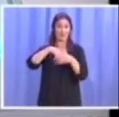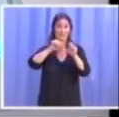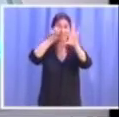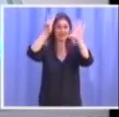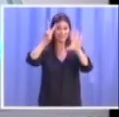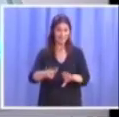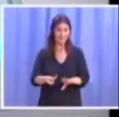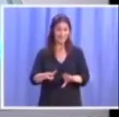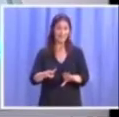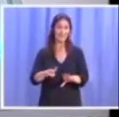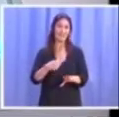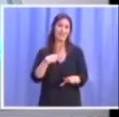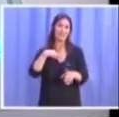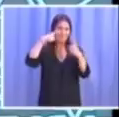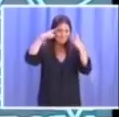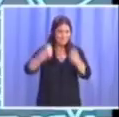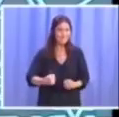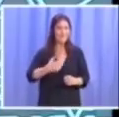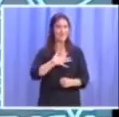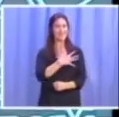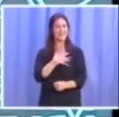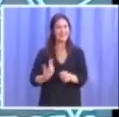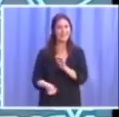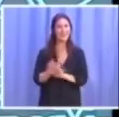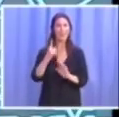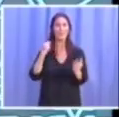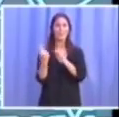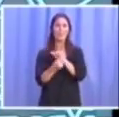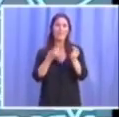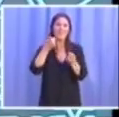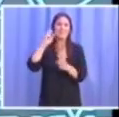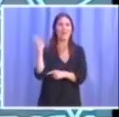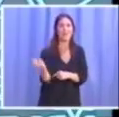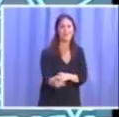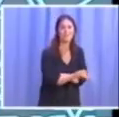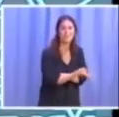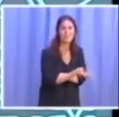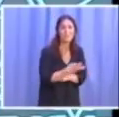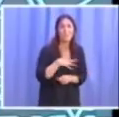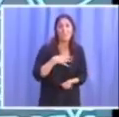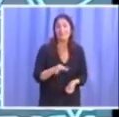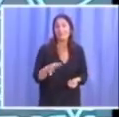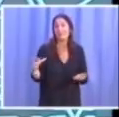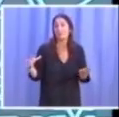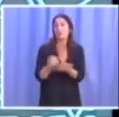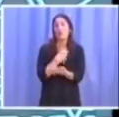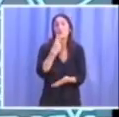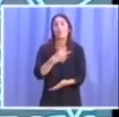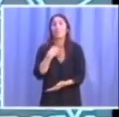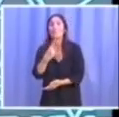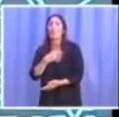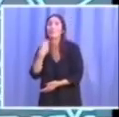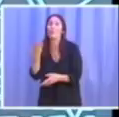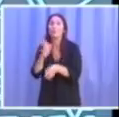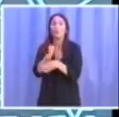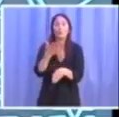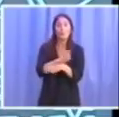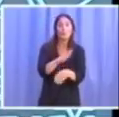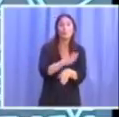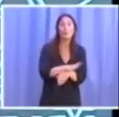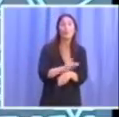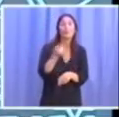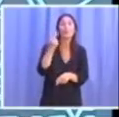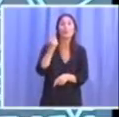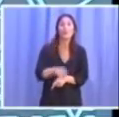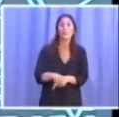Granada. Era nuestro empeño hacer un debate lo más plural posible, que todas las voces estuvieran presentes y, sobre todo,